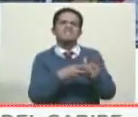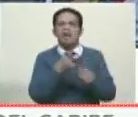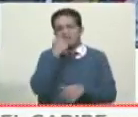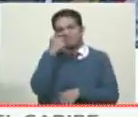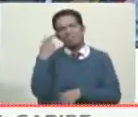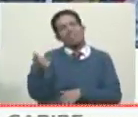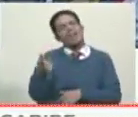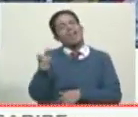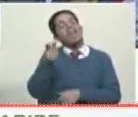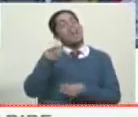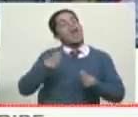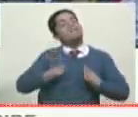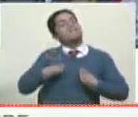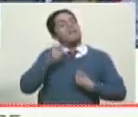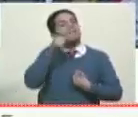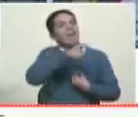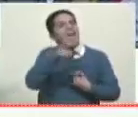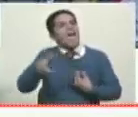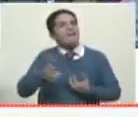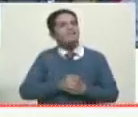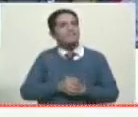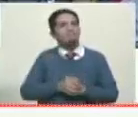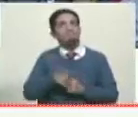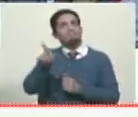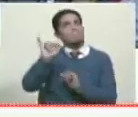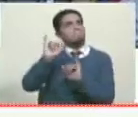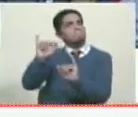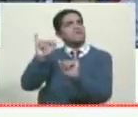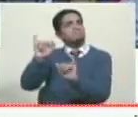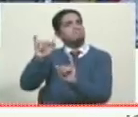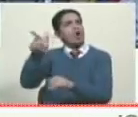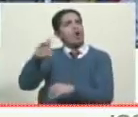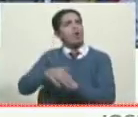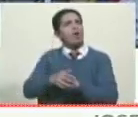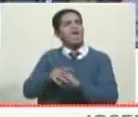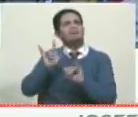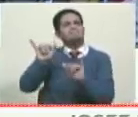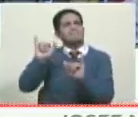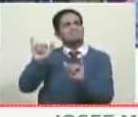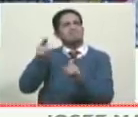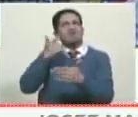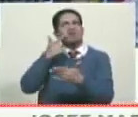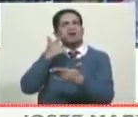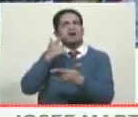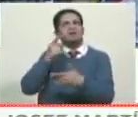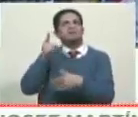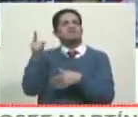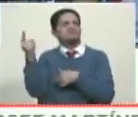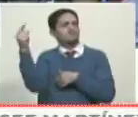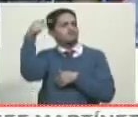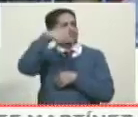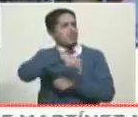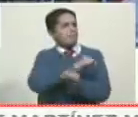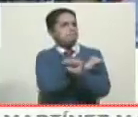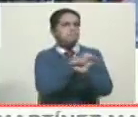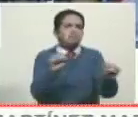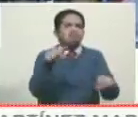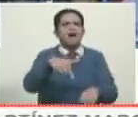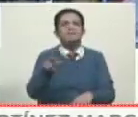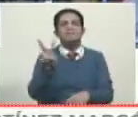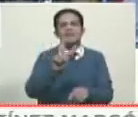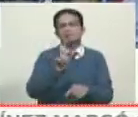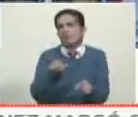la vida de sus nacionales aquí serían ellos mismos los que quizás terminen lanzándole bombas a su propia gente aquí en nuestro